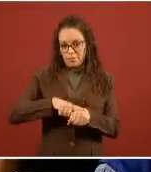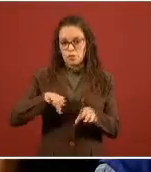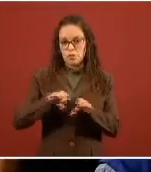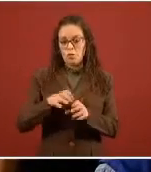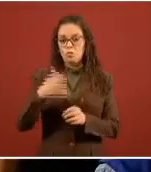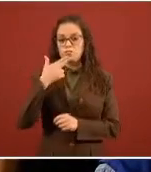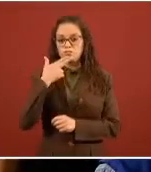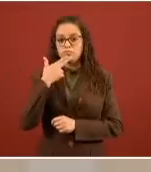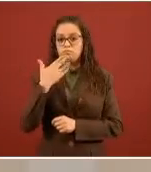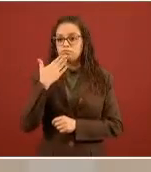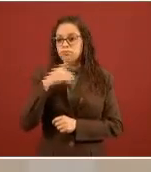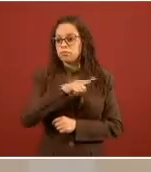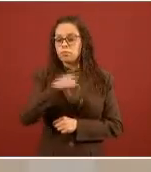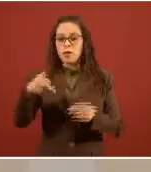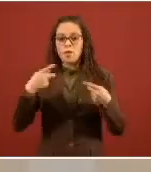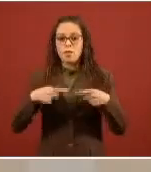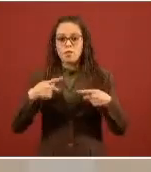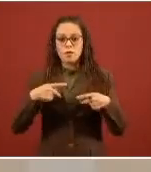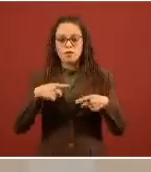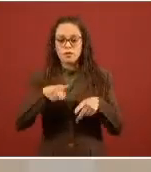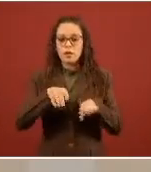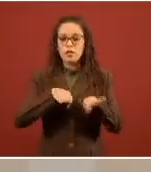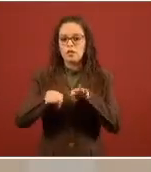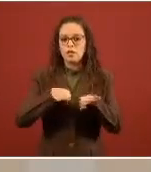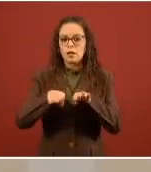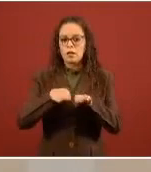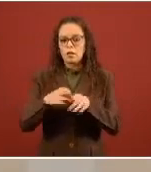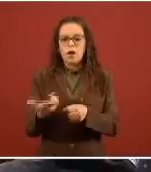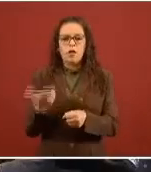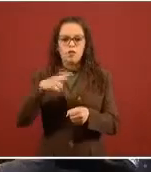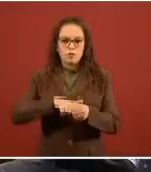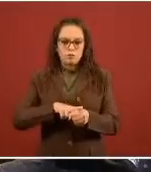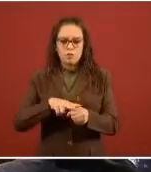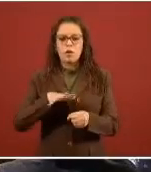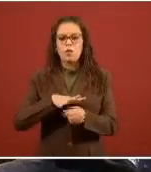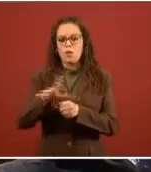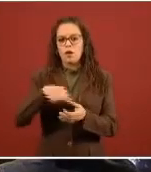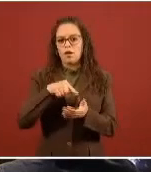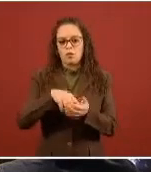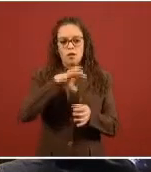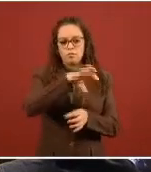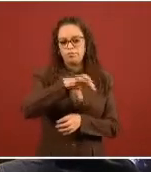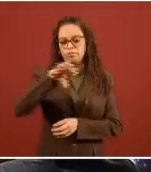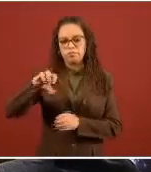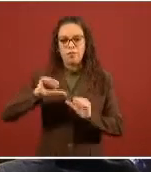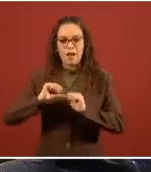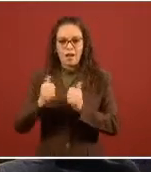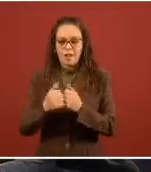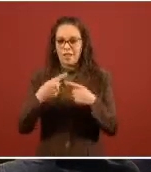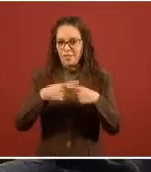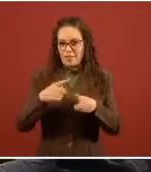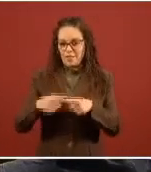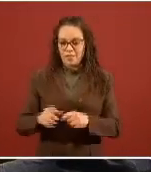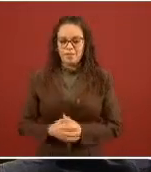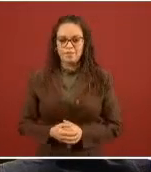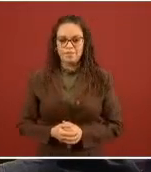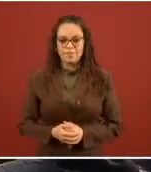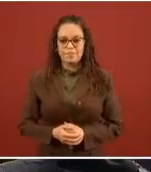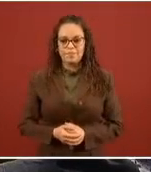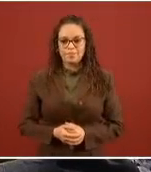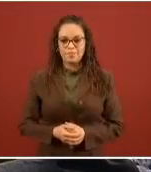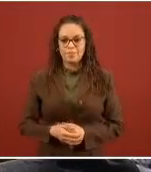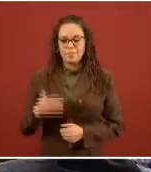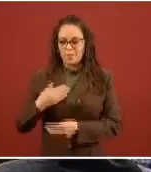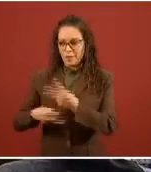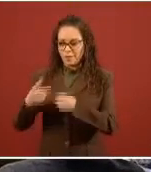el personal según la actividad que realiza, y otros temas relacionados. Bienvenido, doctor Borja. Le pido